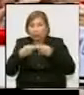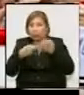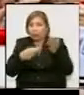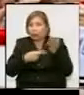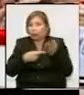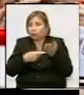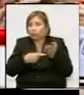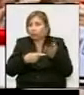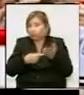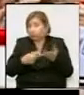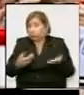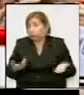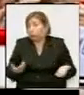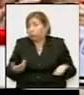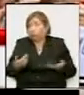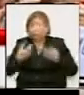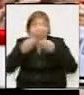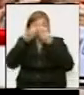Estado,